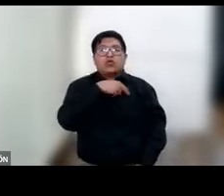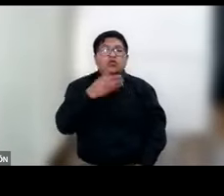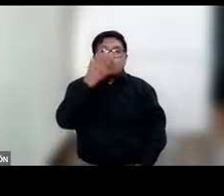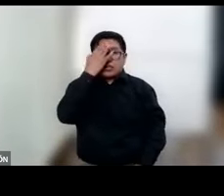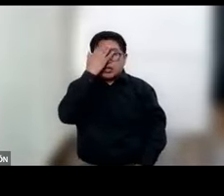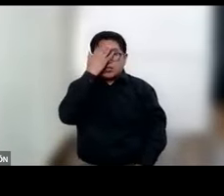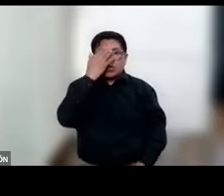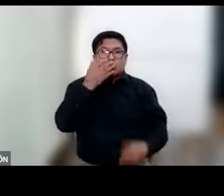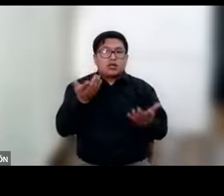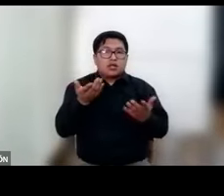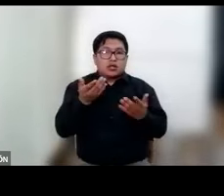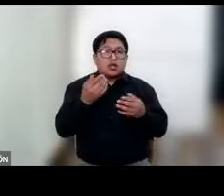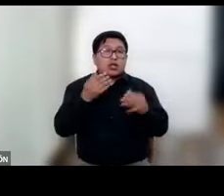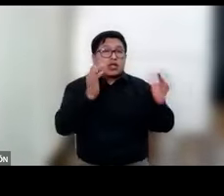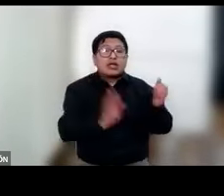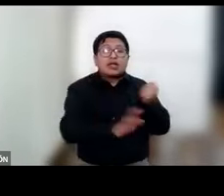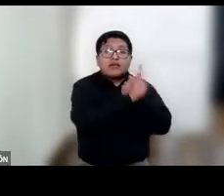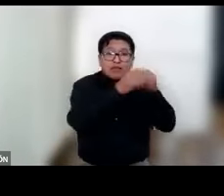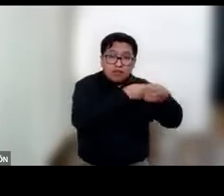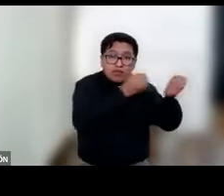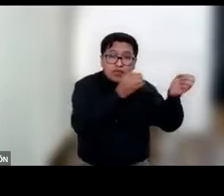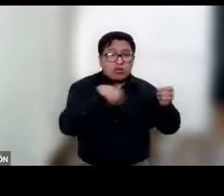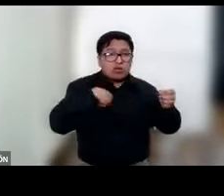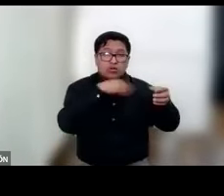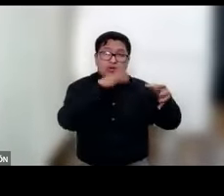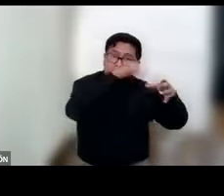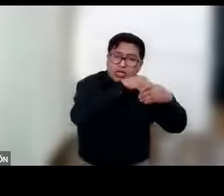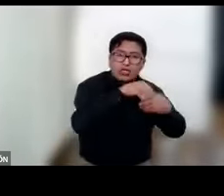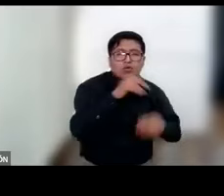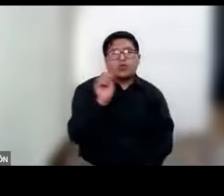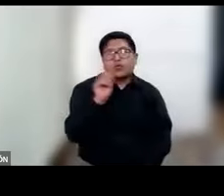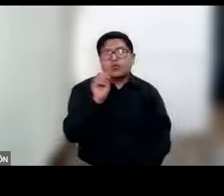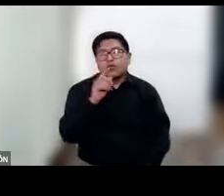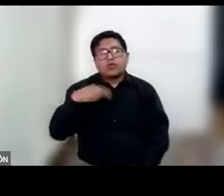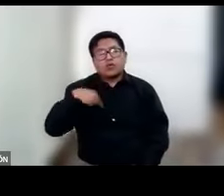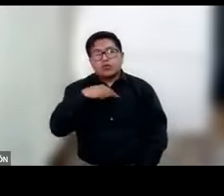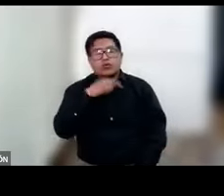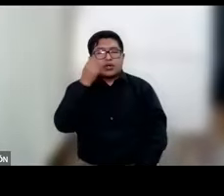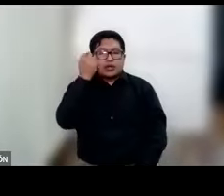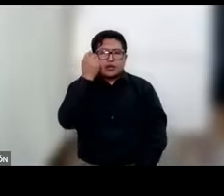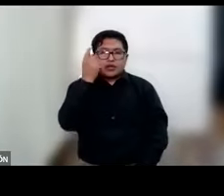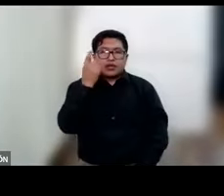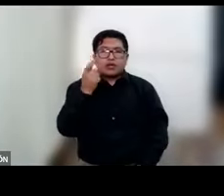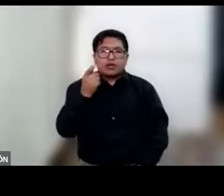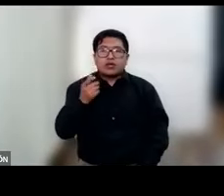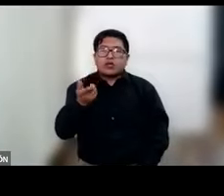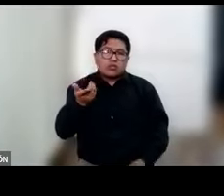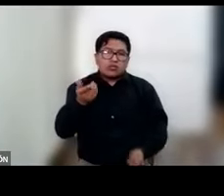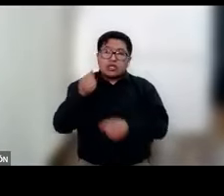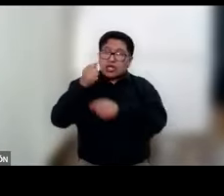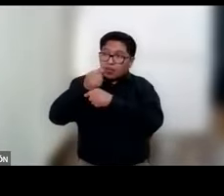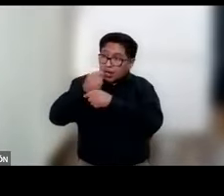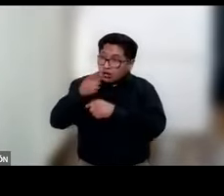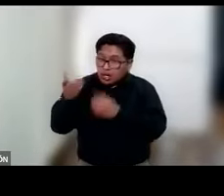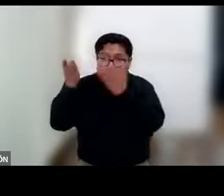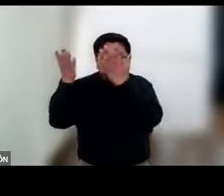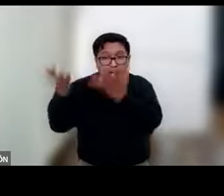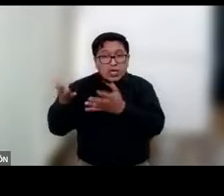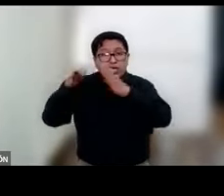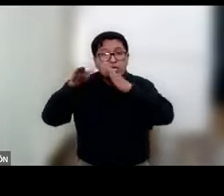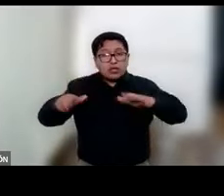para romper esa relación laboral pero si tenemos competencia para que se les reconozcan algunos